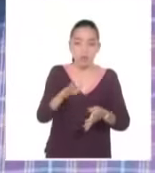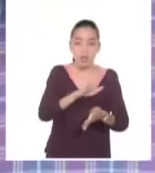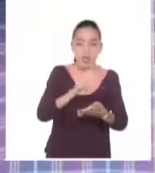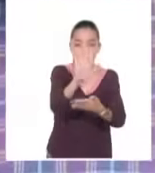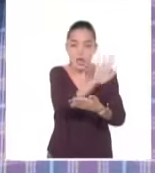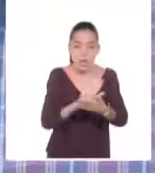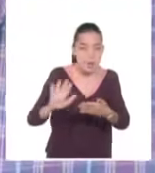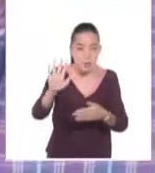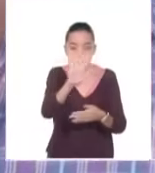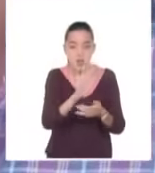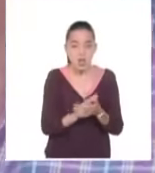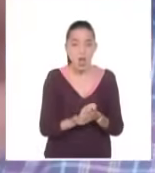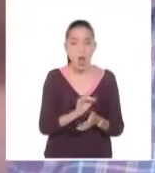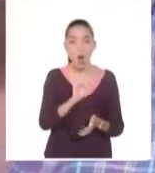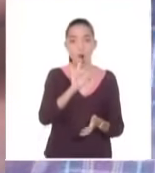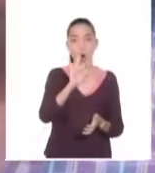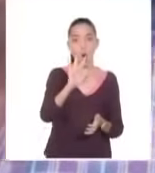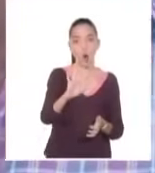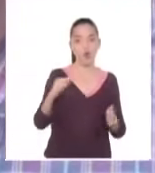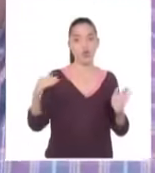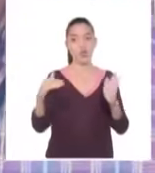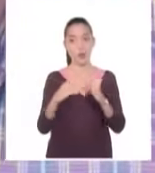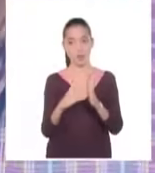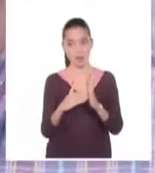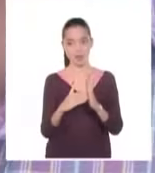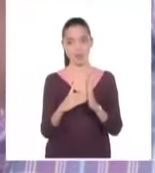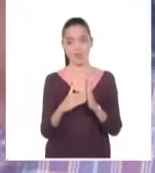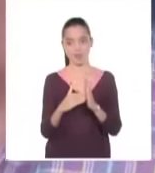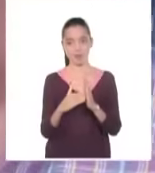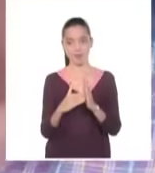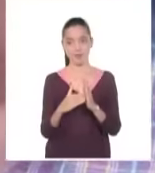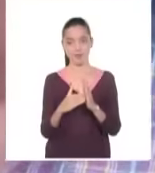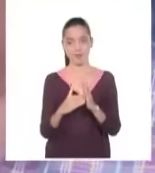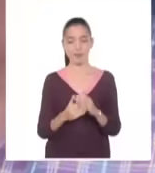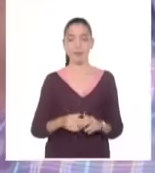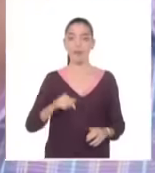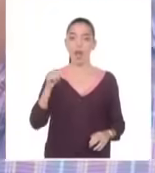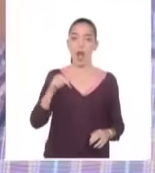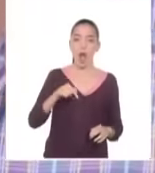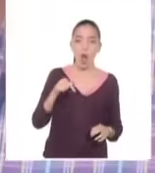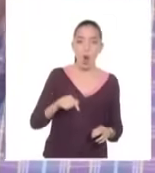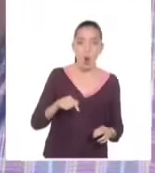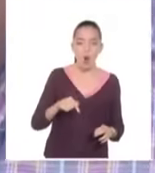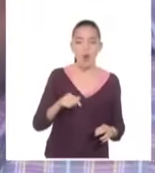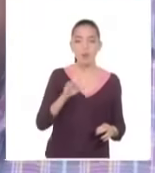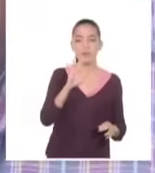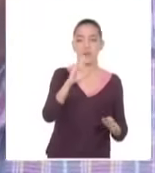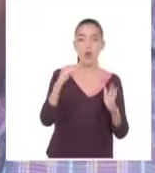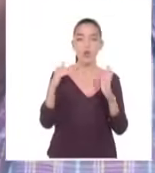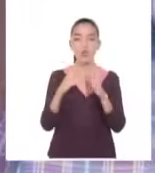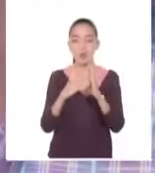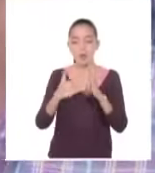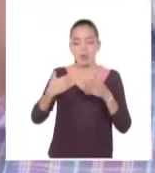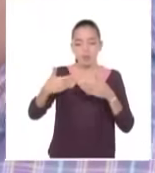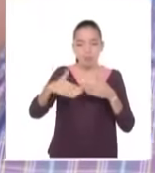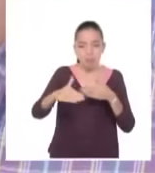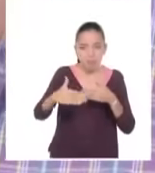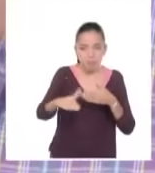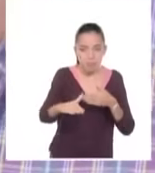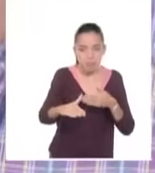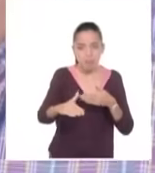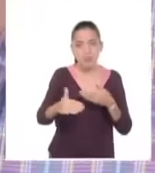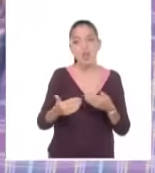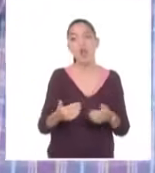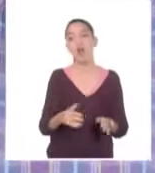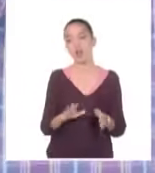los turnos son de 12 horas. Tenemos limpio 8.000 y tantos tubos. Nos quedan todavía como 12.000 tubos. Estamos